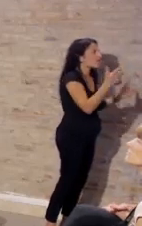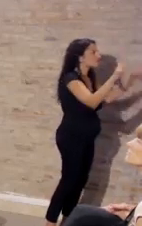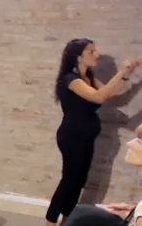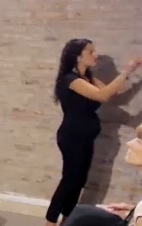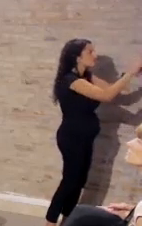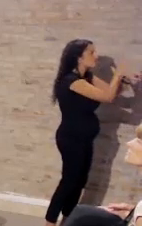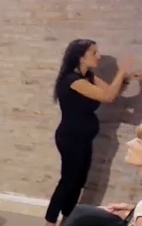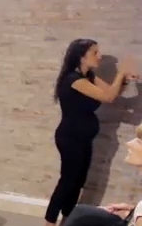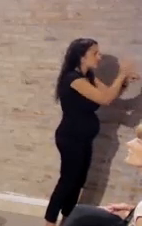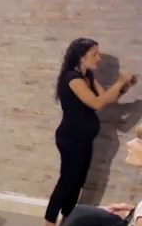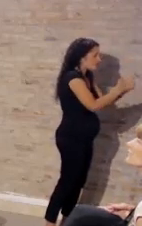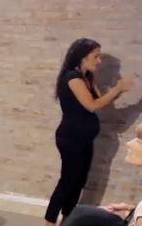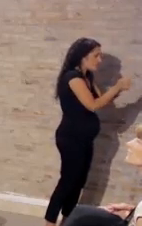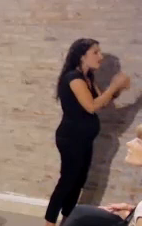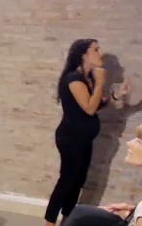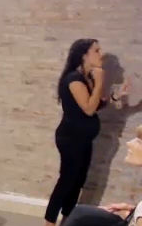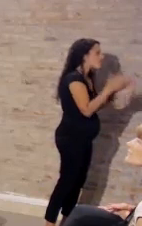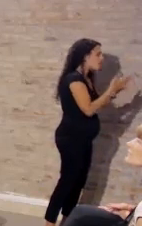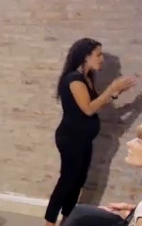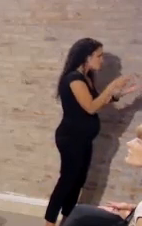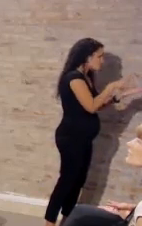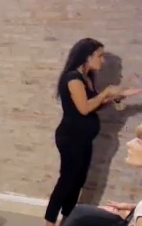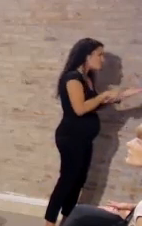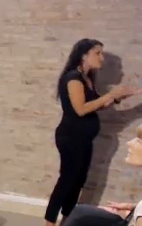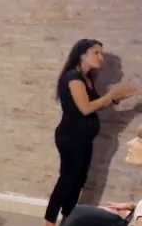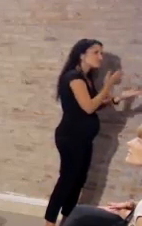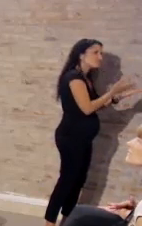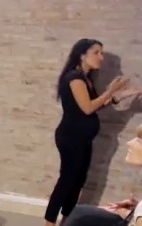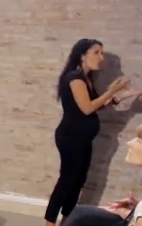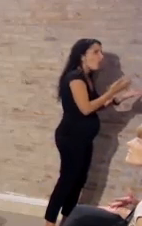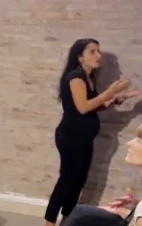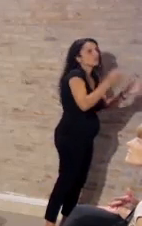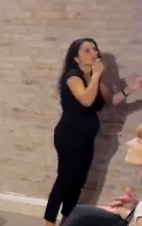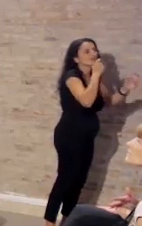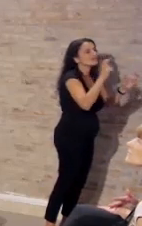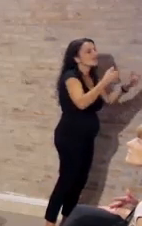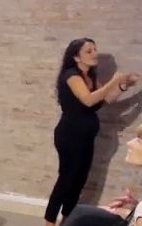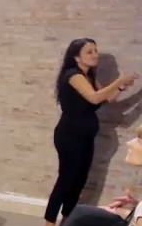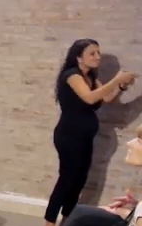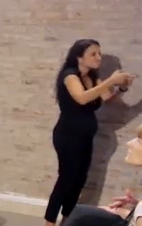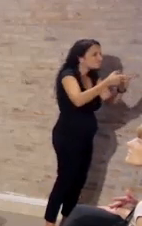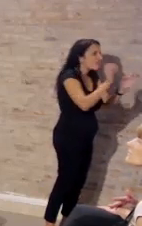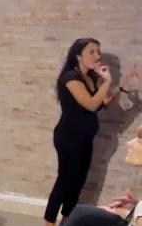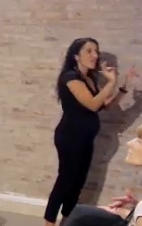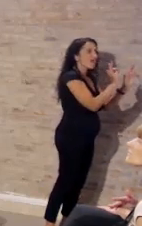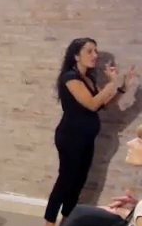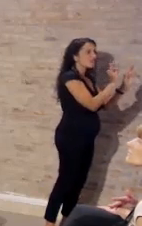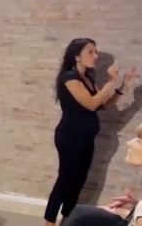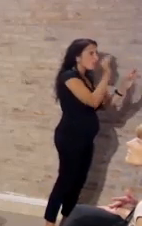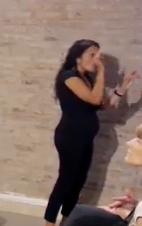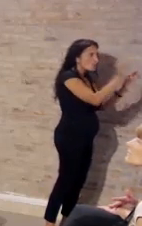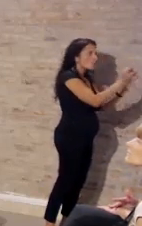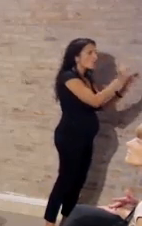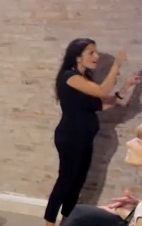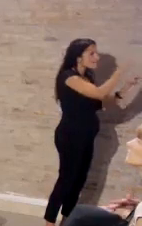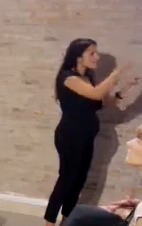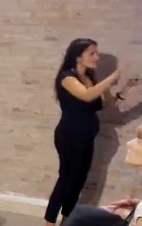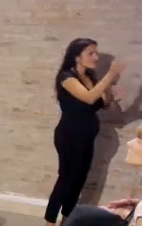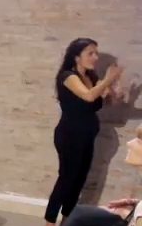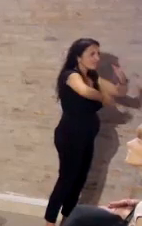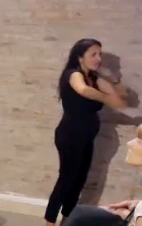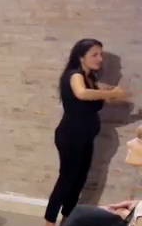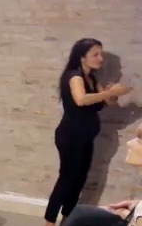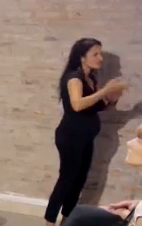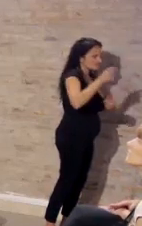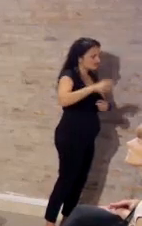la literatura ni de los productos ni una telenovela como unas sujetas o sujetes protagónicos de ese deseo